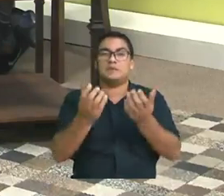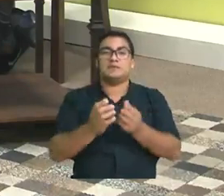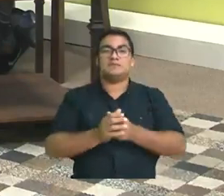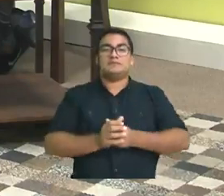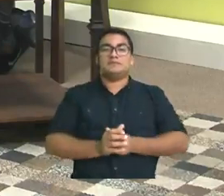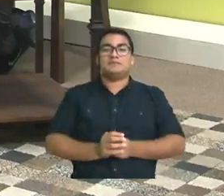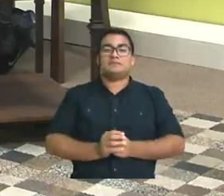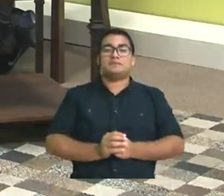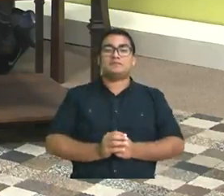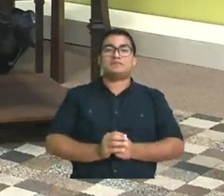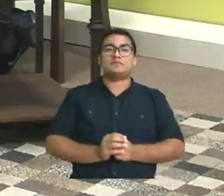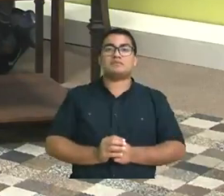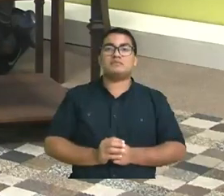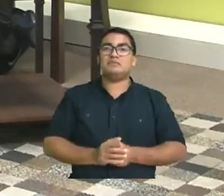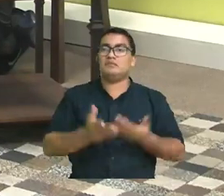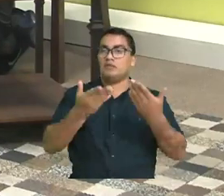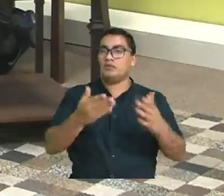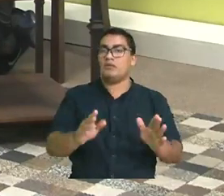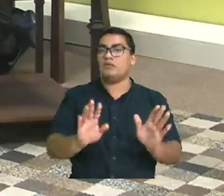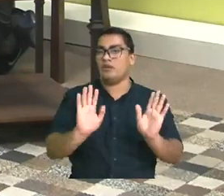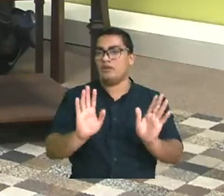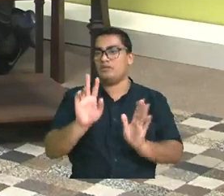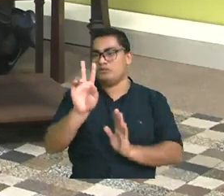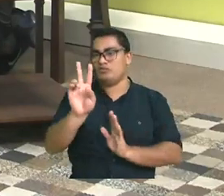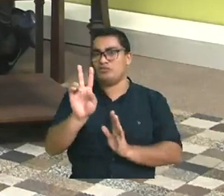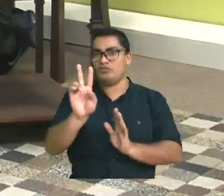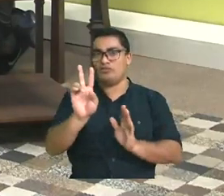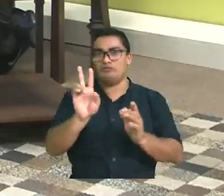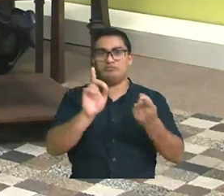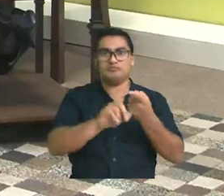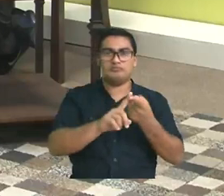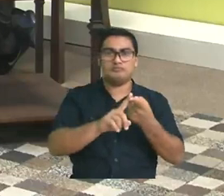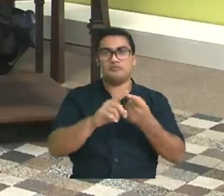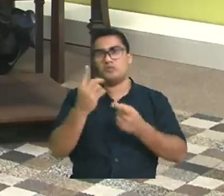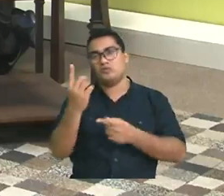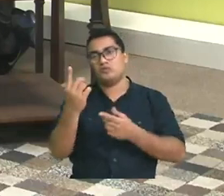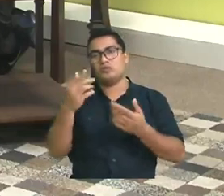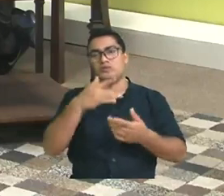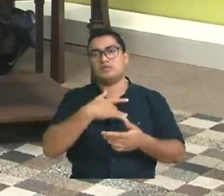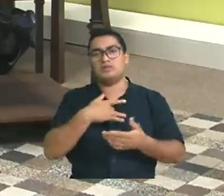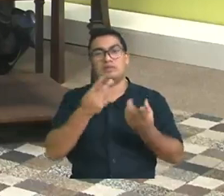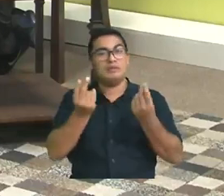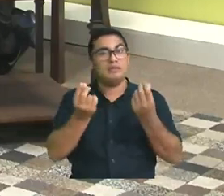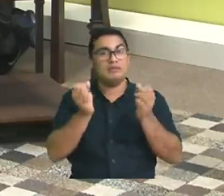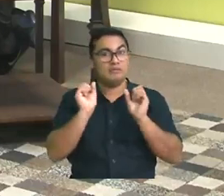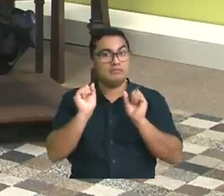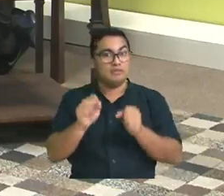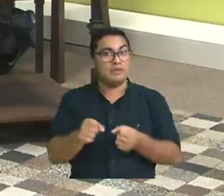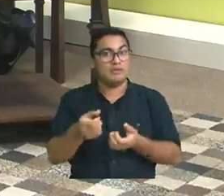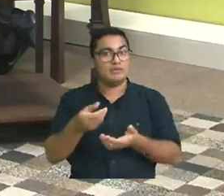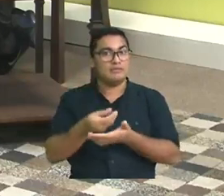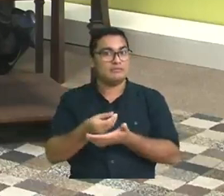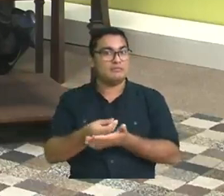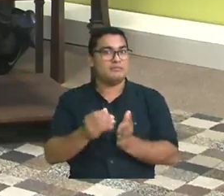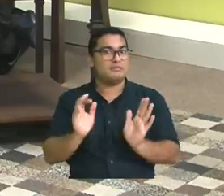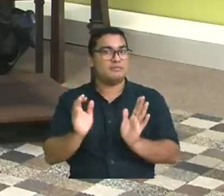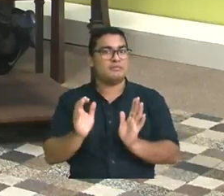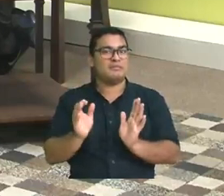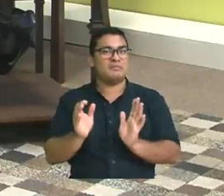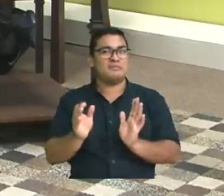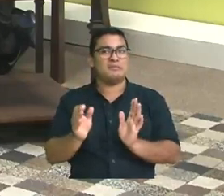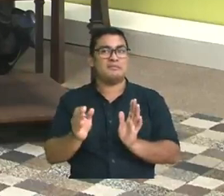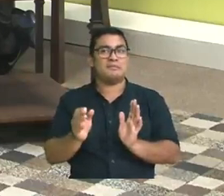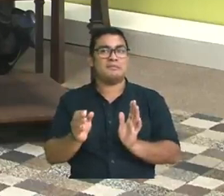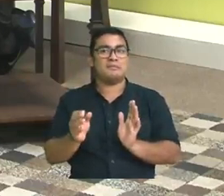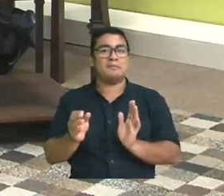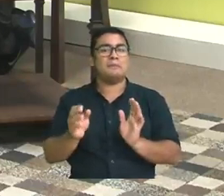¿Generalmente hacen los dos procedimientos o solo uno es necesario, y qué costo tienen? ¿Allá todo es gratis? Sí, está